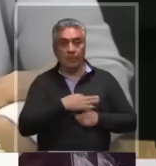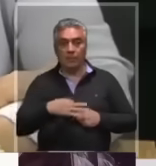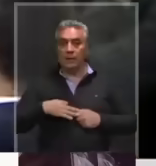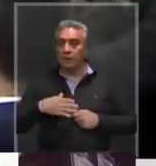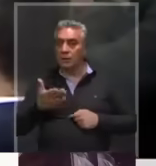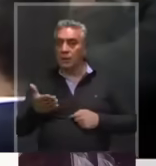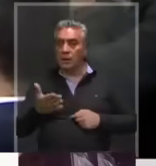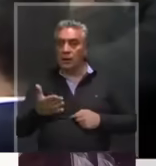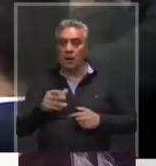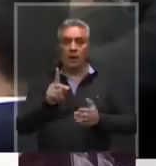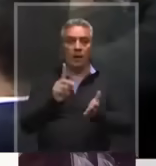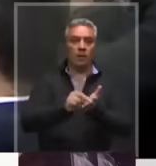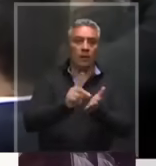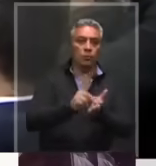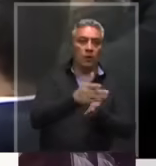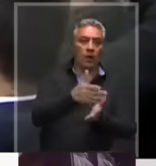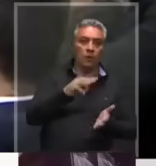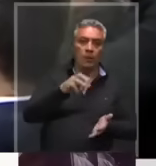Diputada Marzán.